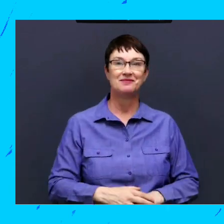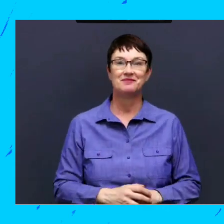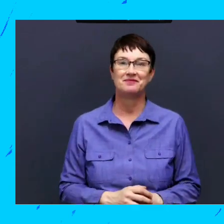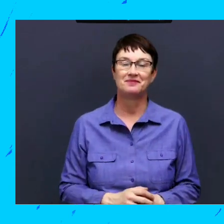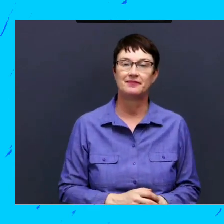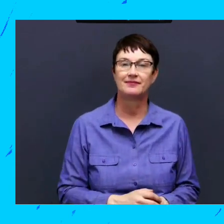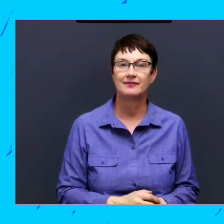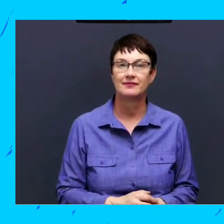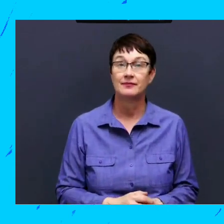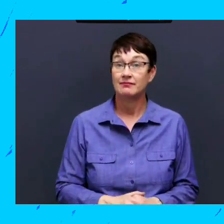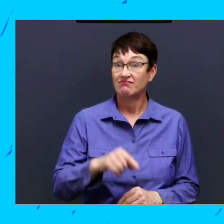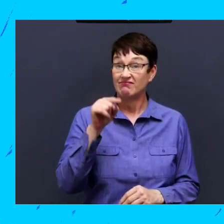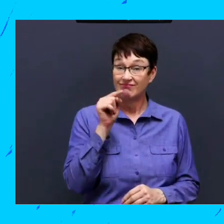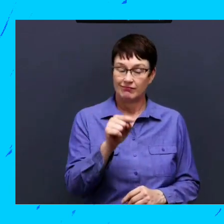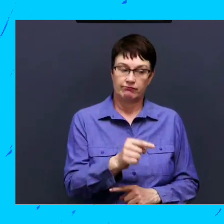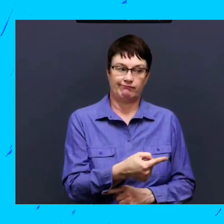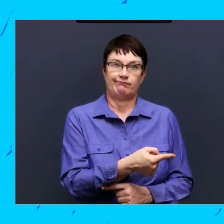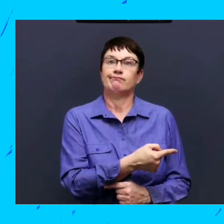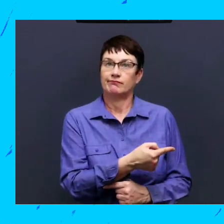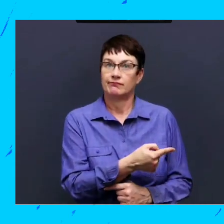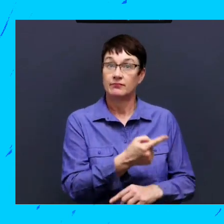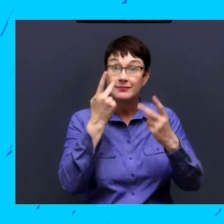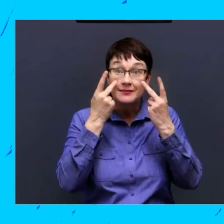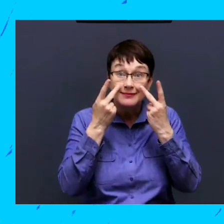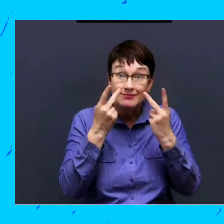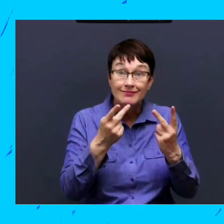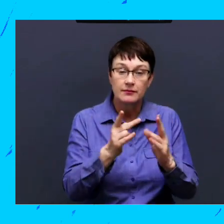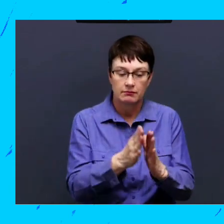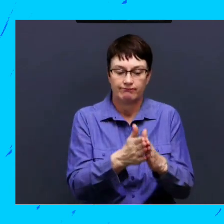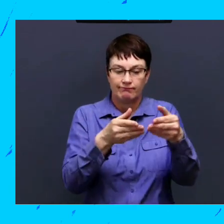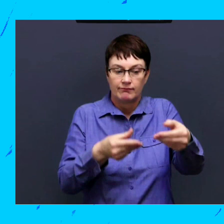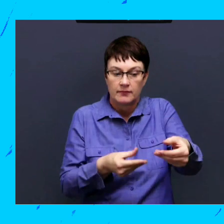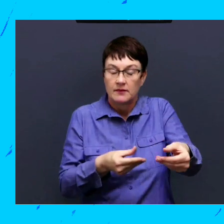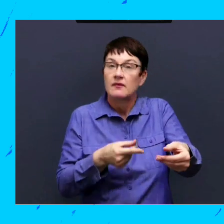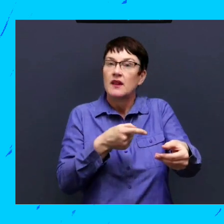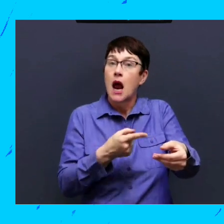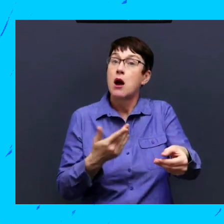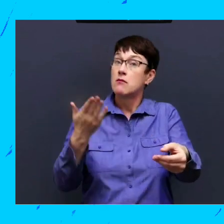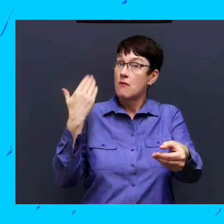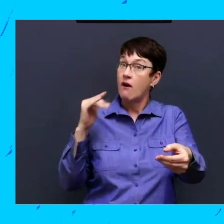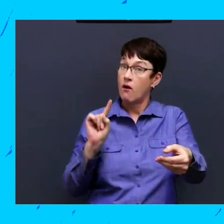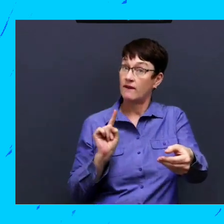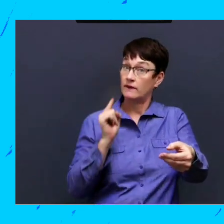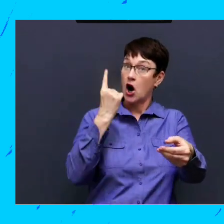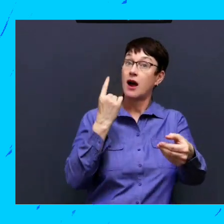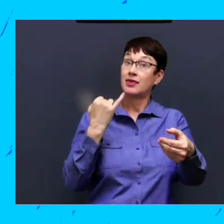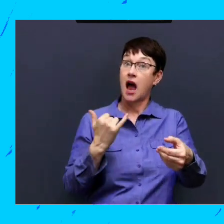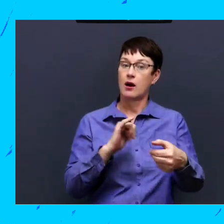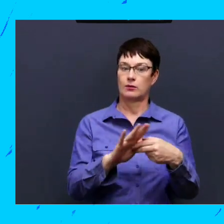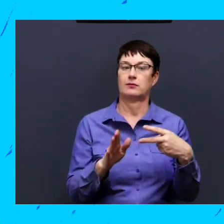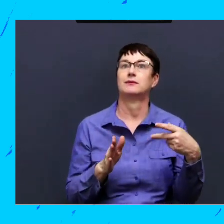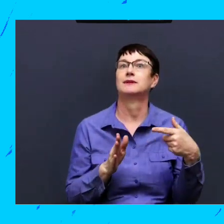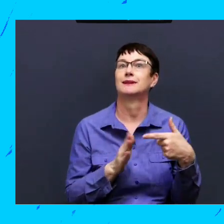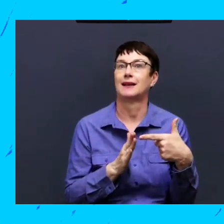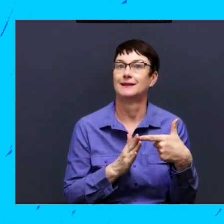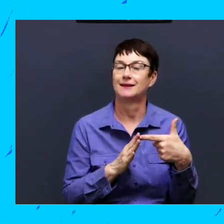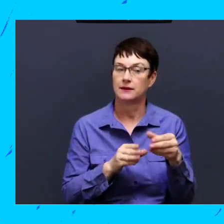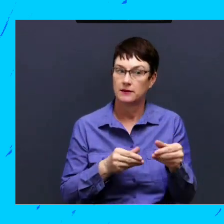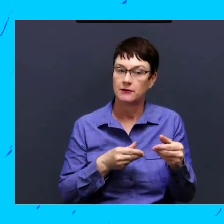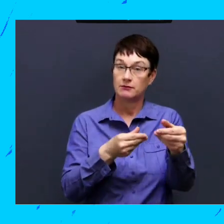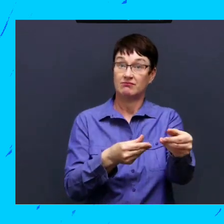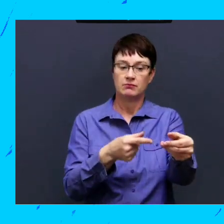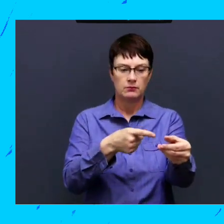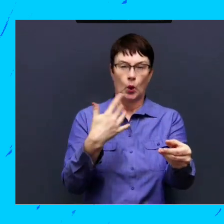de la Acción Acelerada Global para la Salud de Adolescentes. Ese es algo muy importante, porque este documento fue escrito